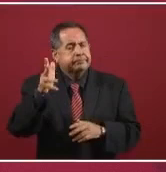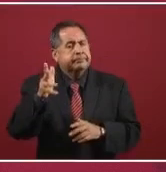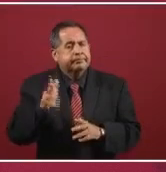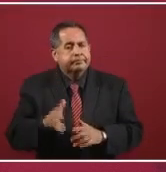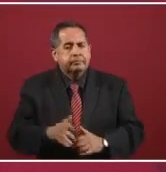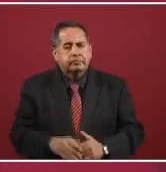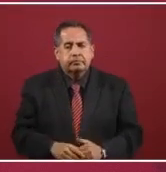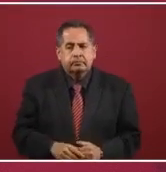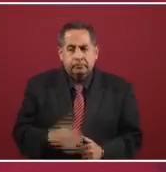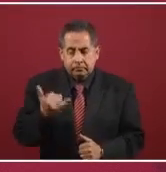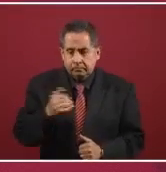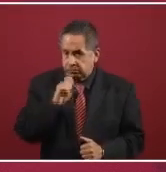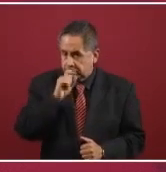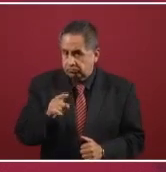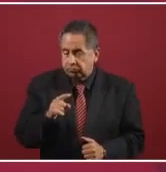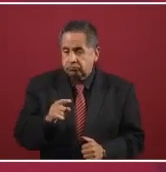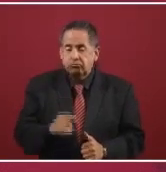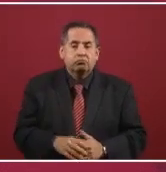y